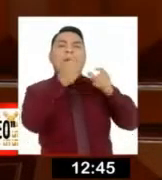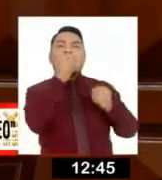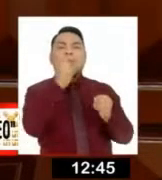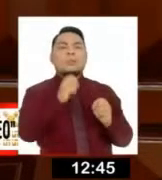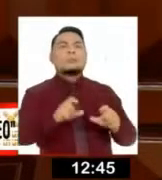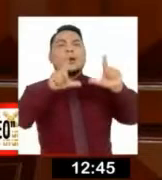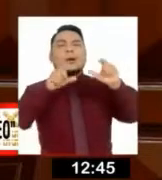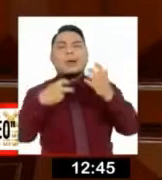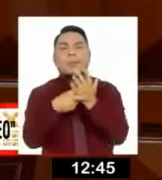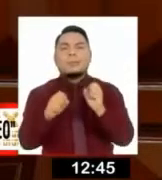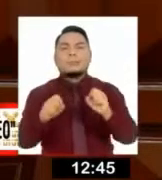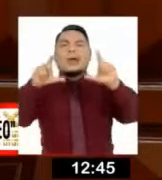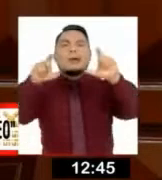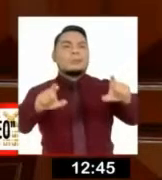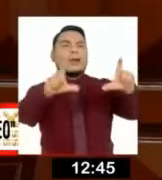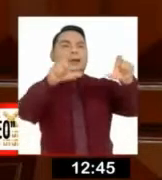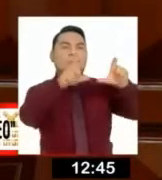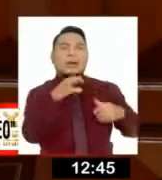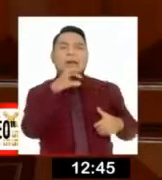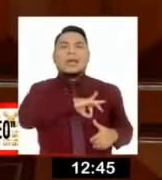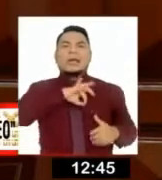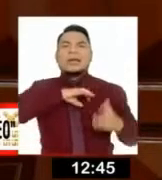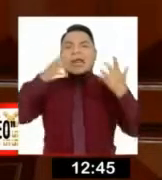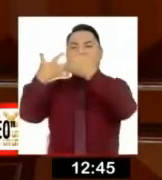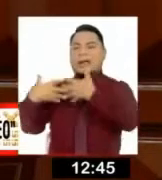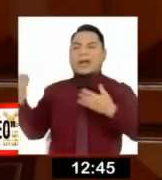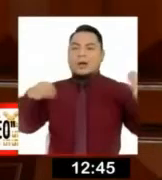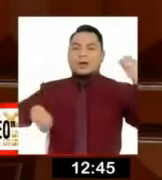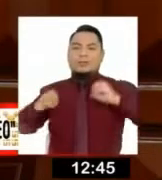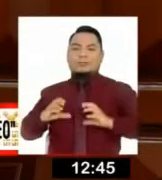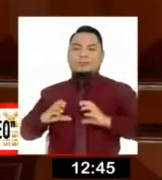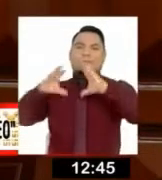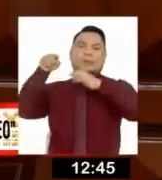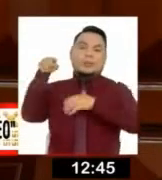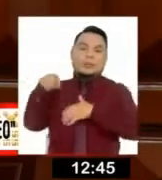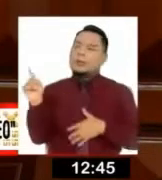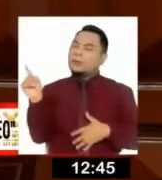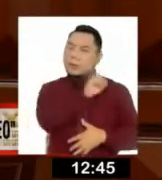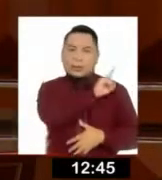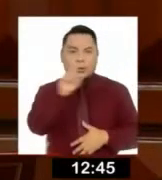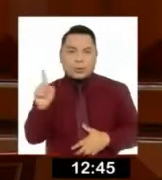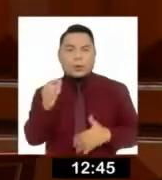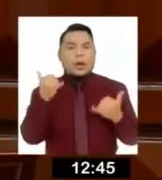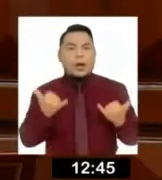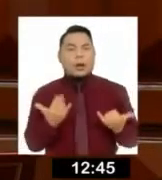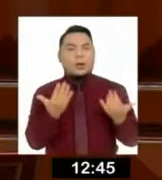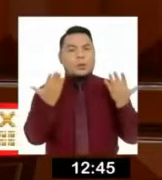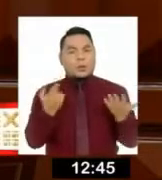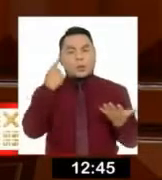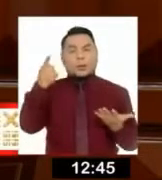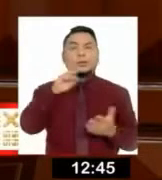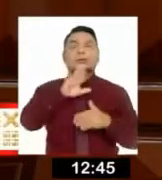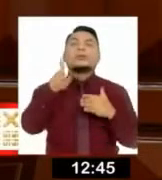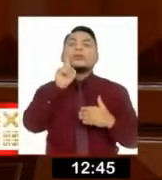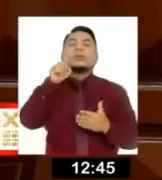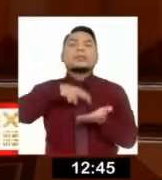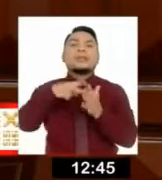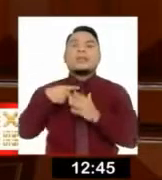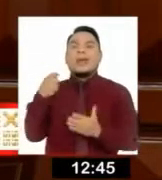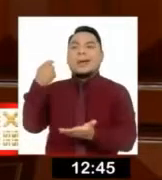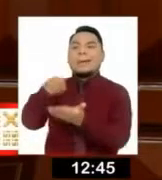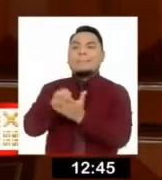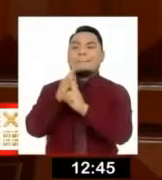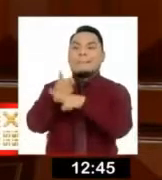los pasajes para beneficio de una empresa monopólica. No estamos hablando de subsidios públicos, pues